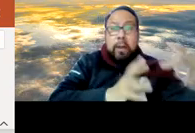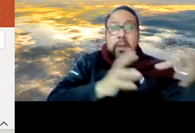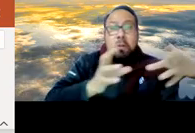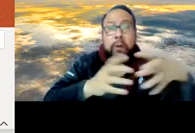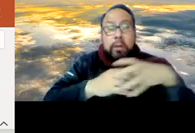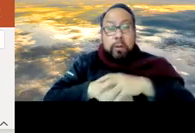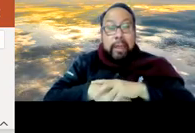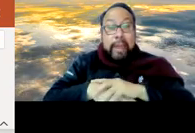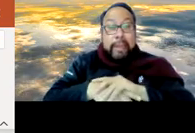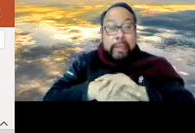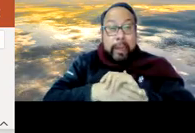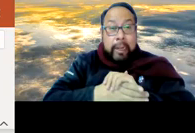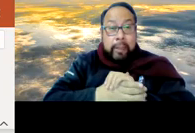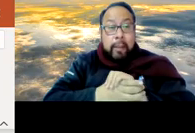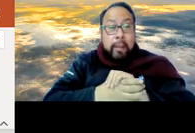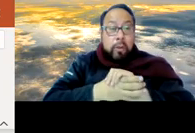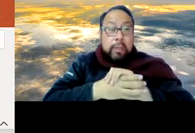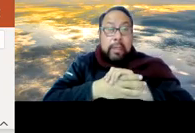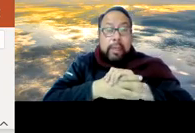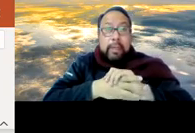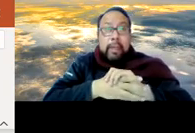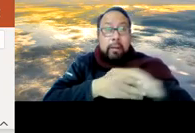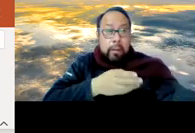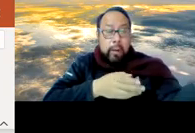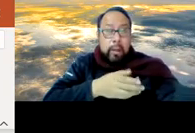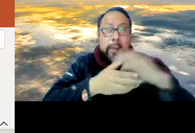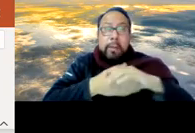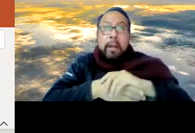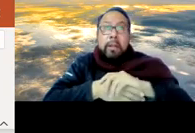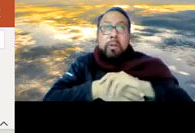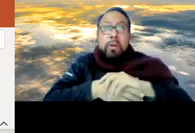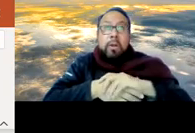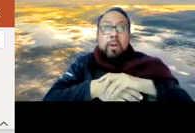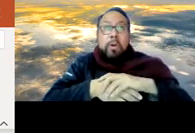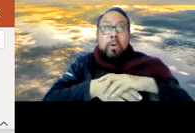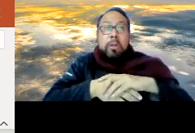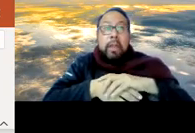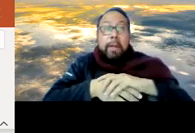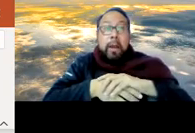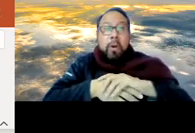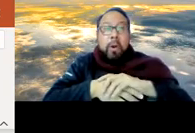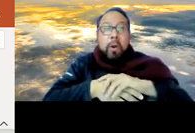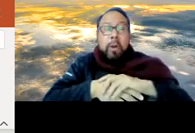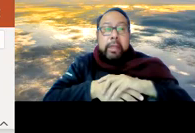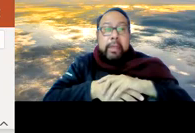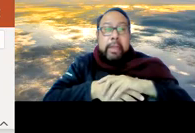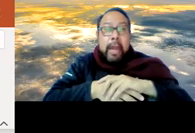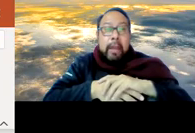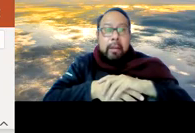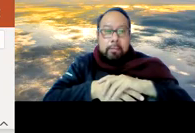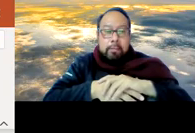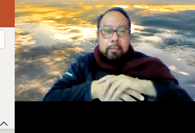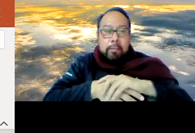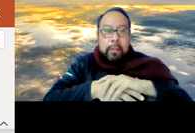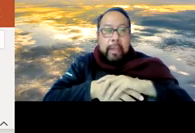otros trabajos expuestos en internet. Entonces tiene que ser, ¿se acuerdan que vimos hace rato? Un trabajo